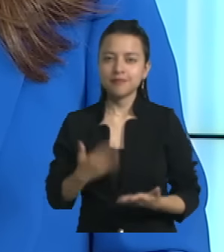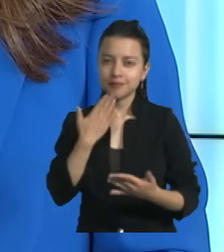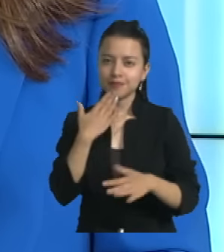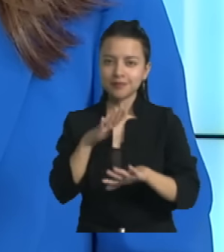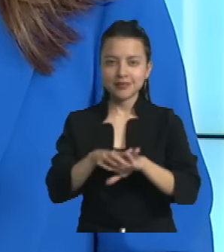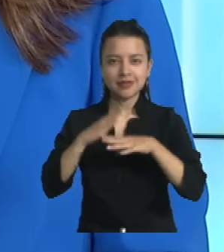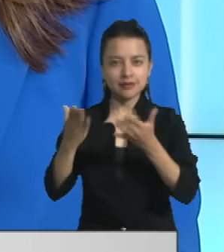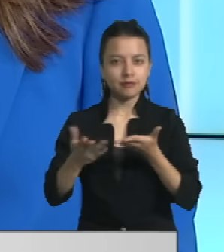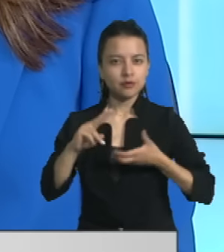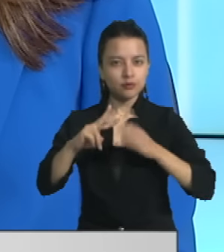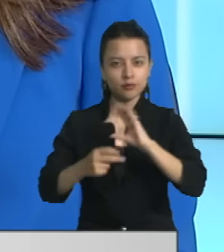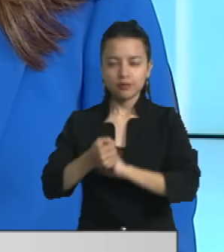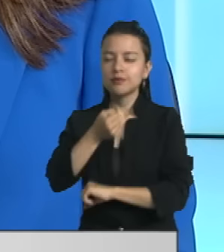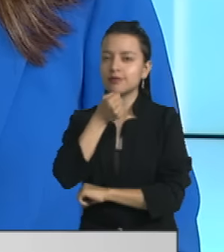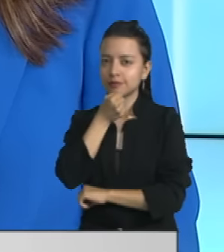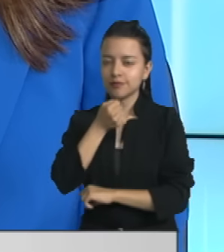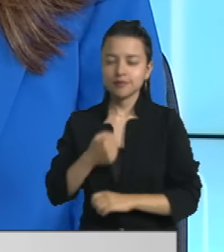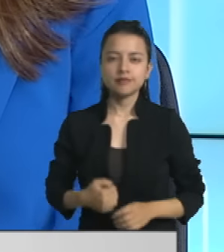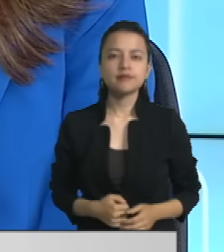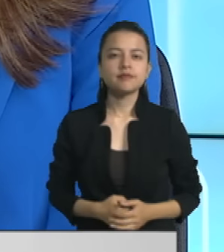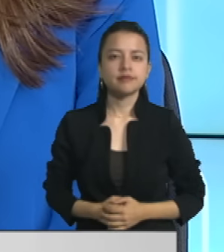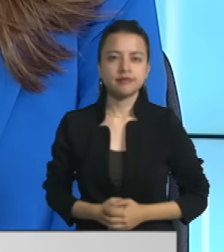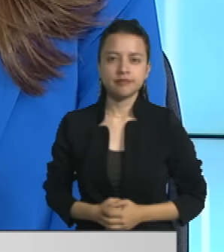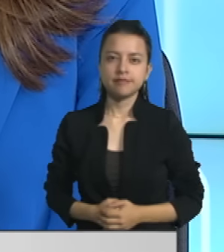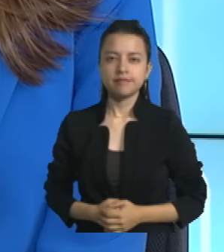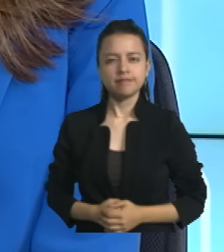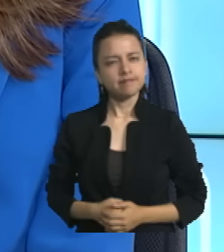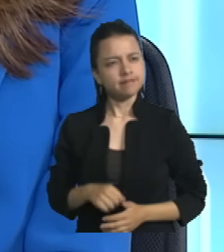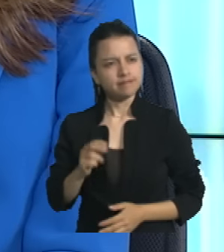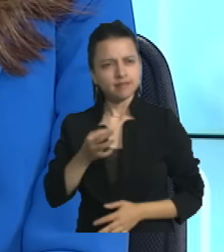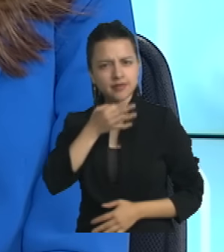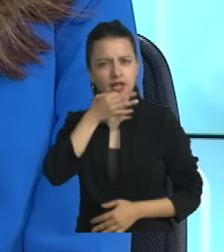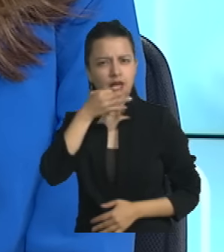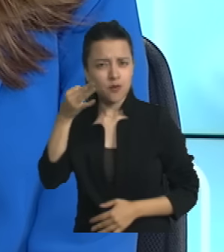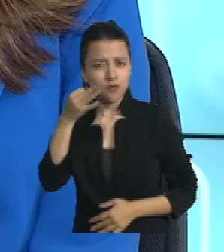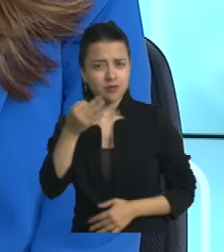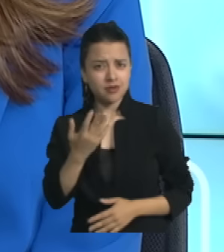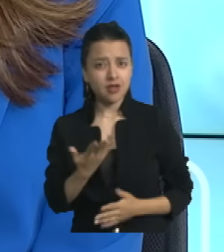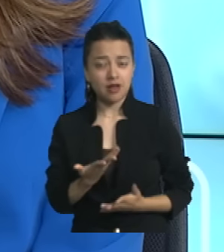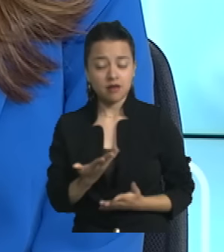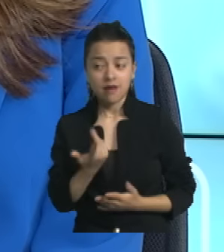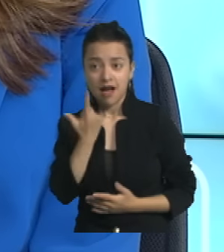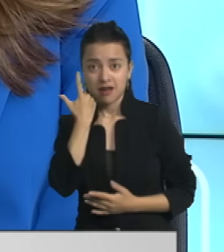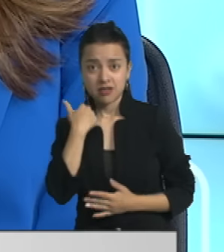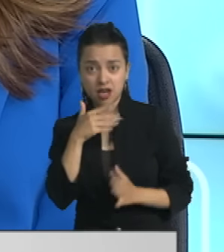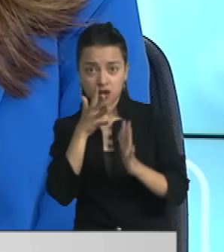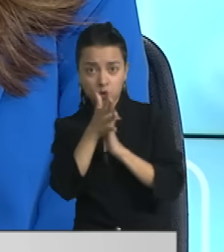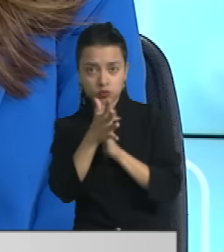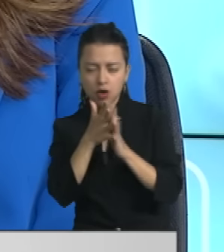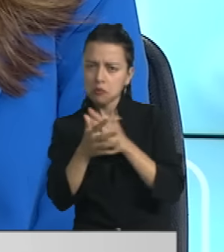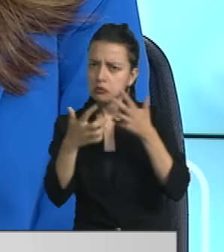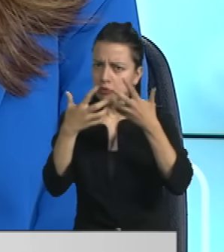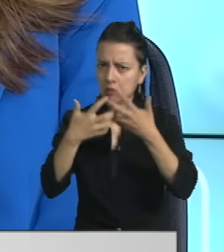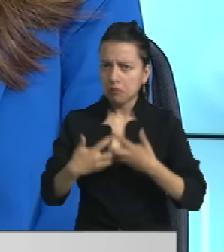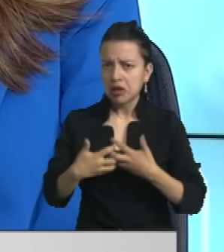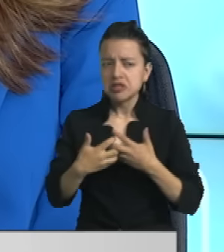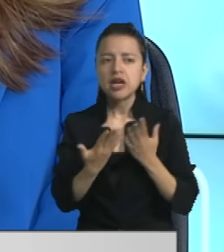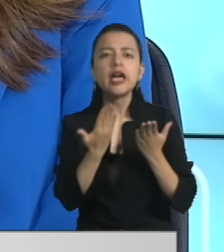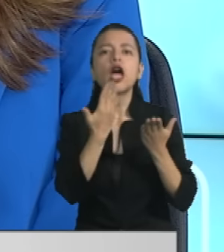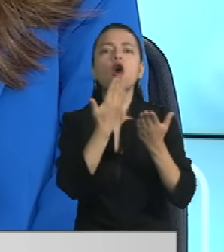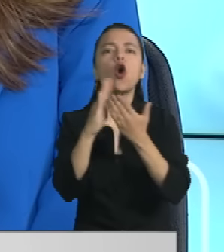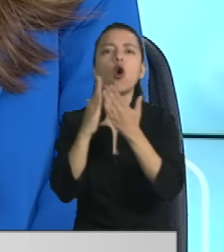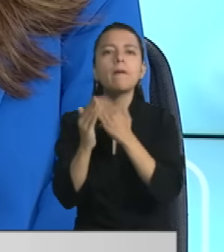Buenas tardes Bienvenidos a noticentro 1 cmi luego de la denuncia de este noticiero sobre una empresa que ofrece dinero a las